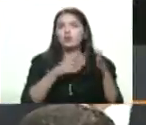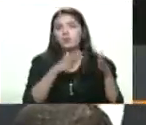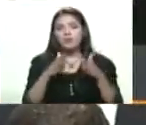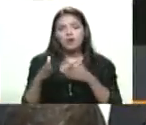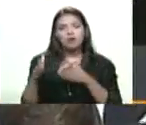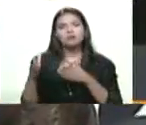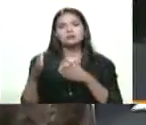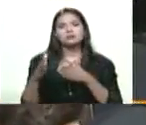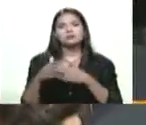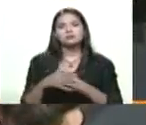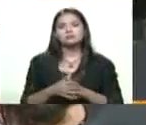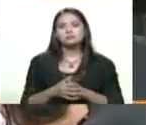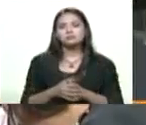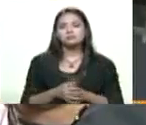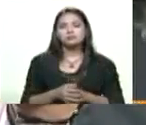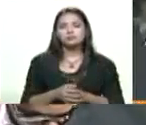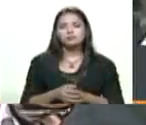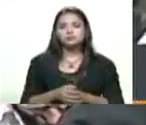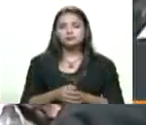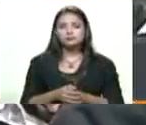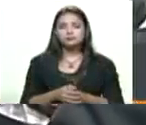catiza neurotizismus